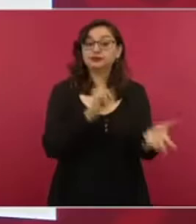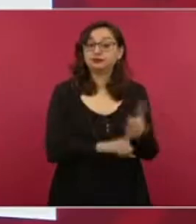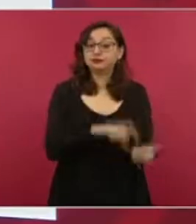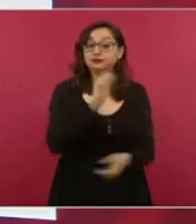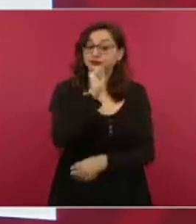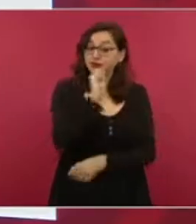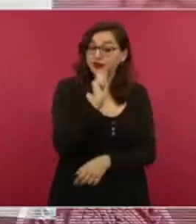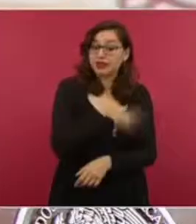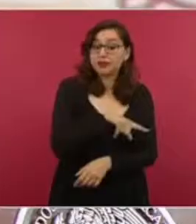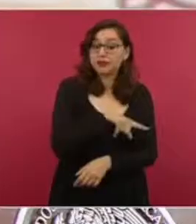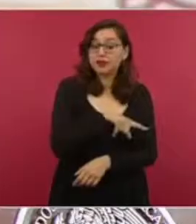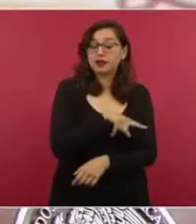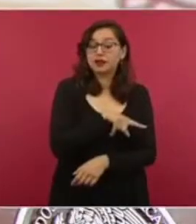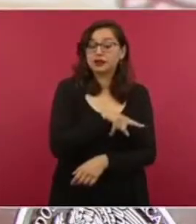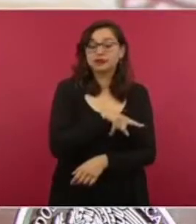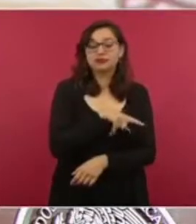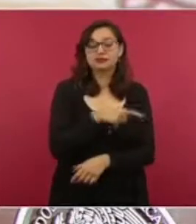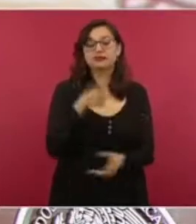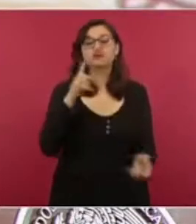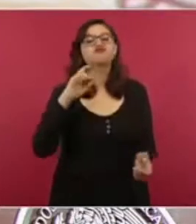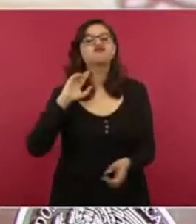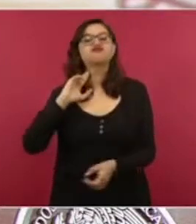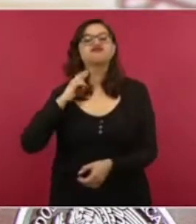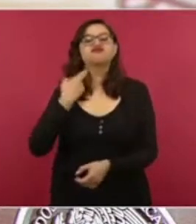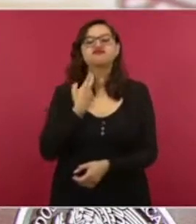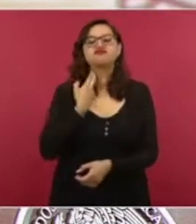de bots